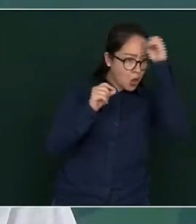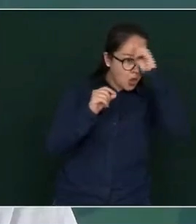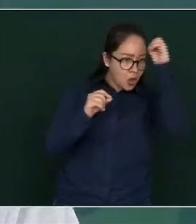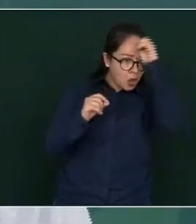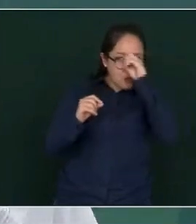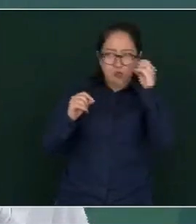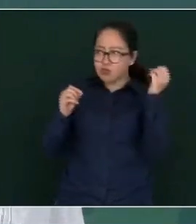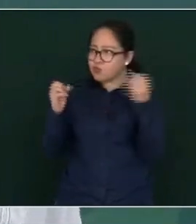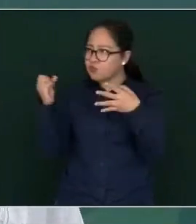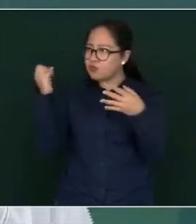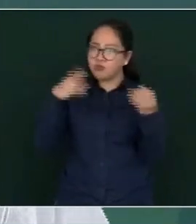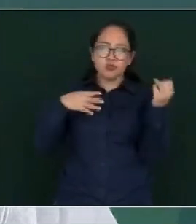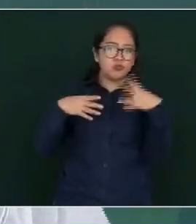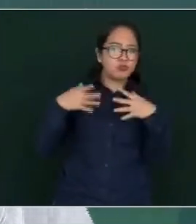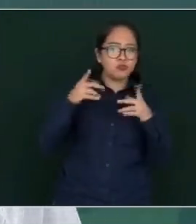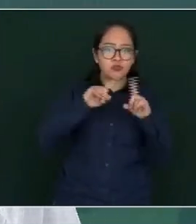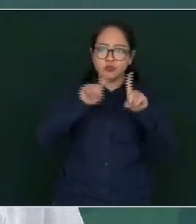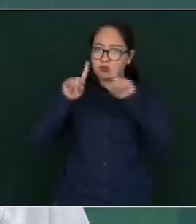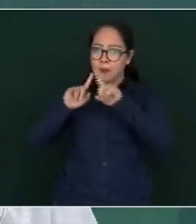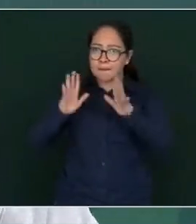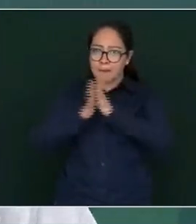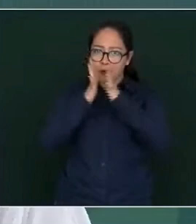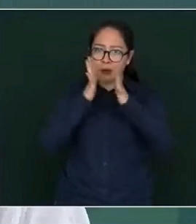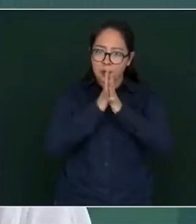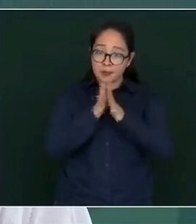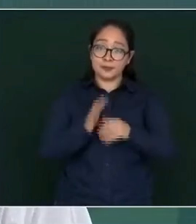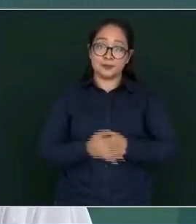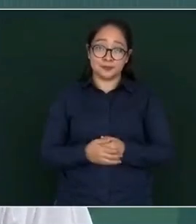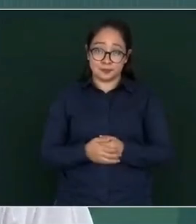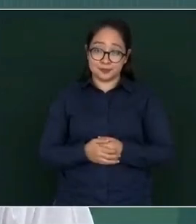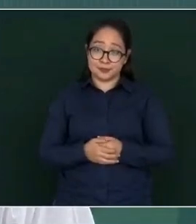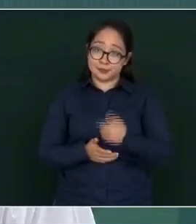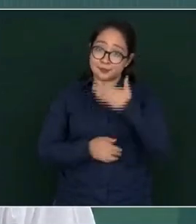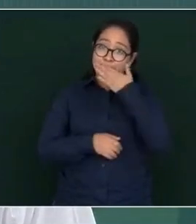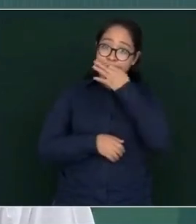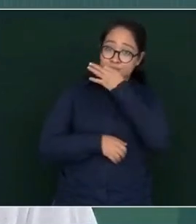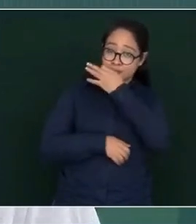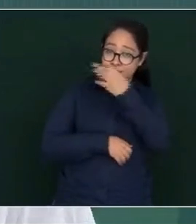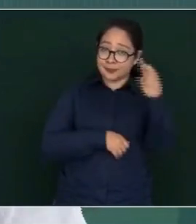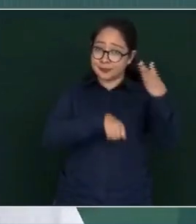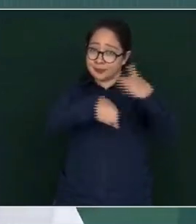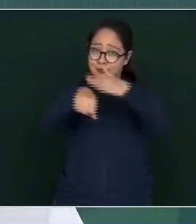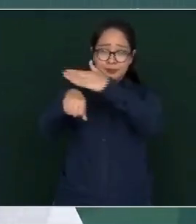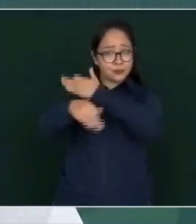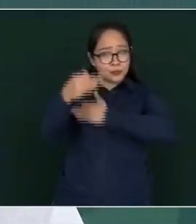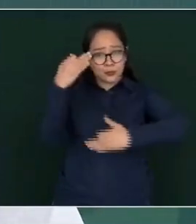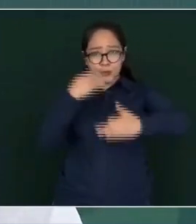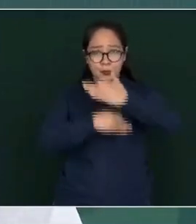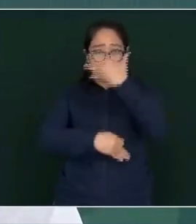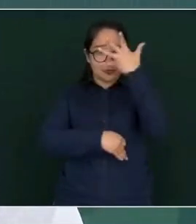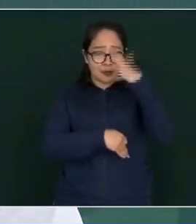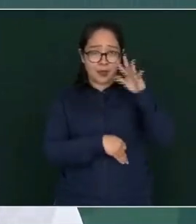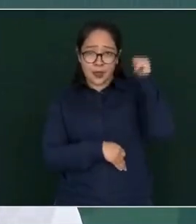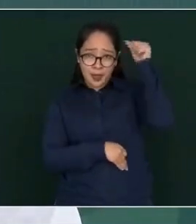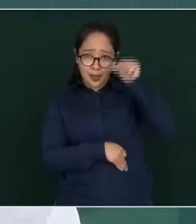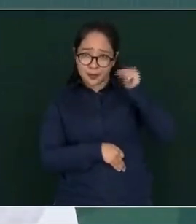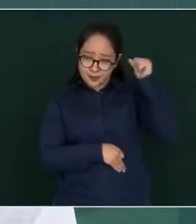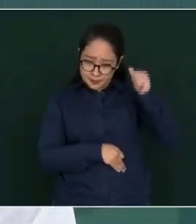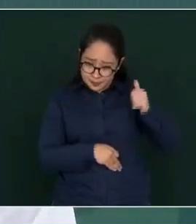Y por eso, a participar todos el día 10, todos, el día 10 de